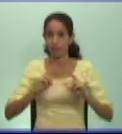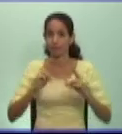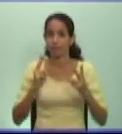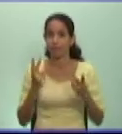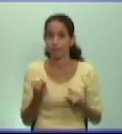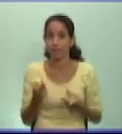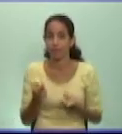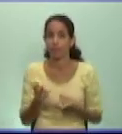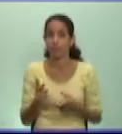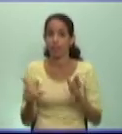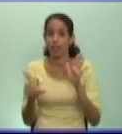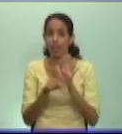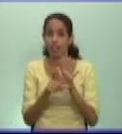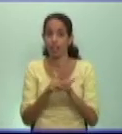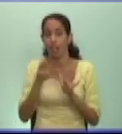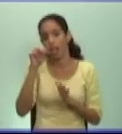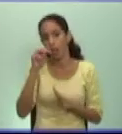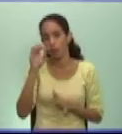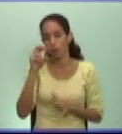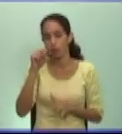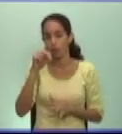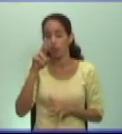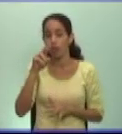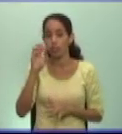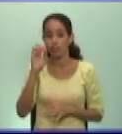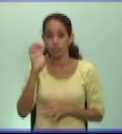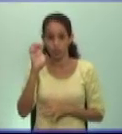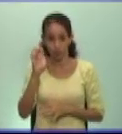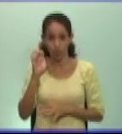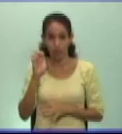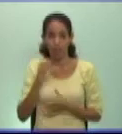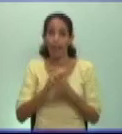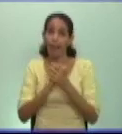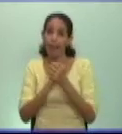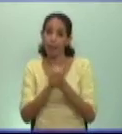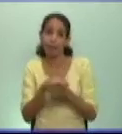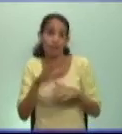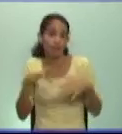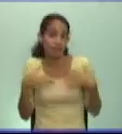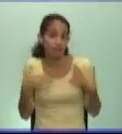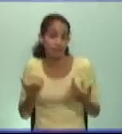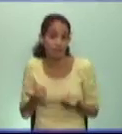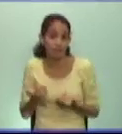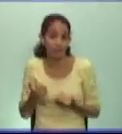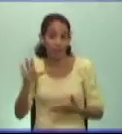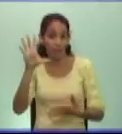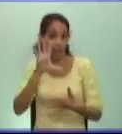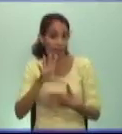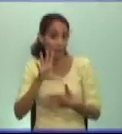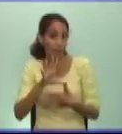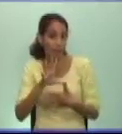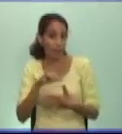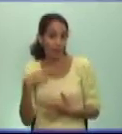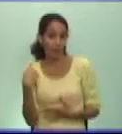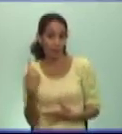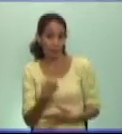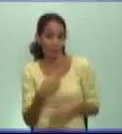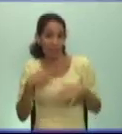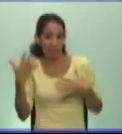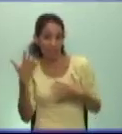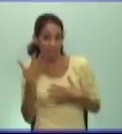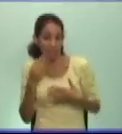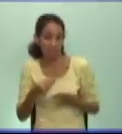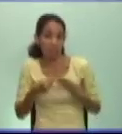Monroe, América para los americanos. Creo que es una etapa importante. Ya en los finales, bueno, las conferencias de la OEA, miren estas